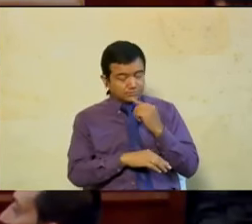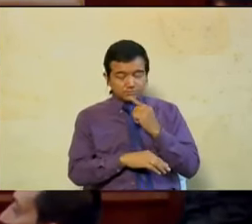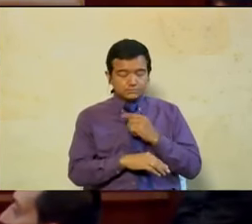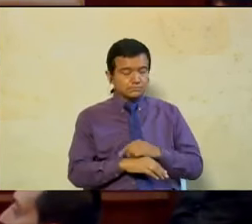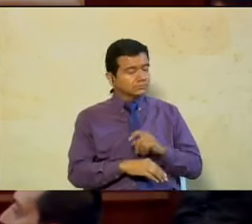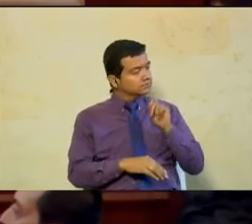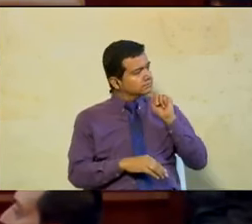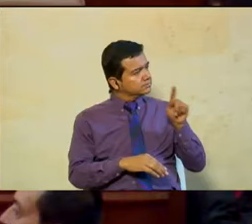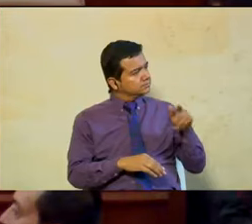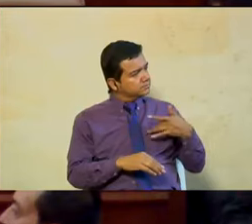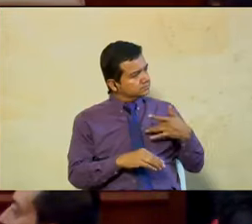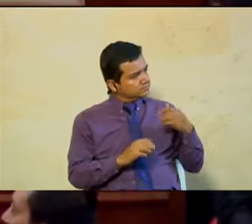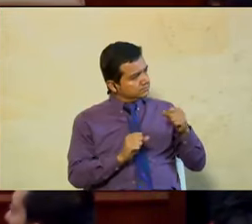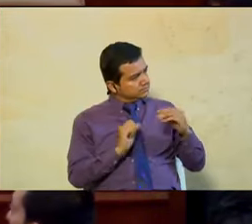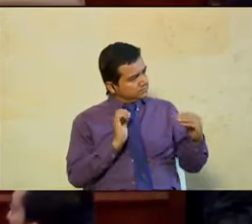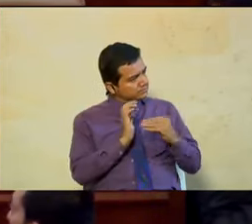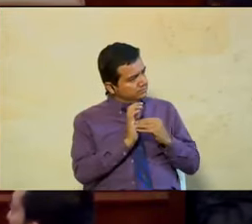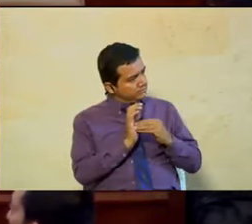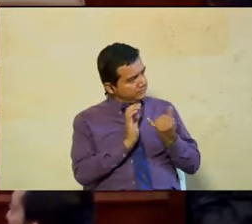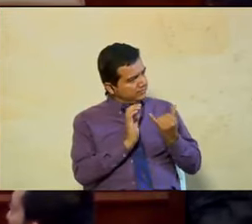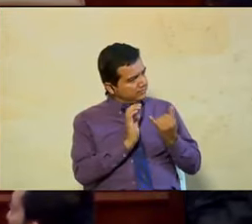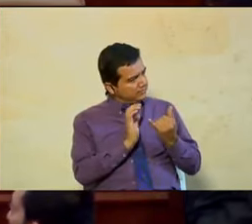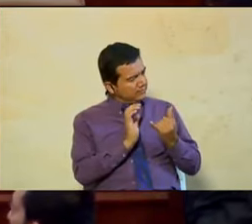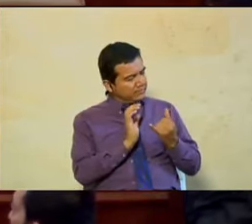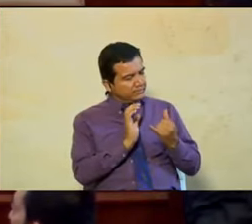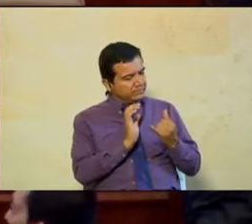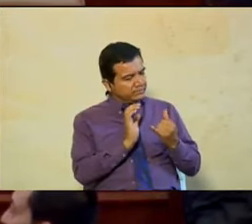constancias entonces señor presidente